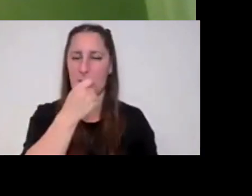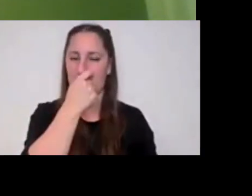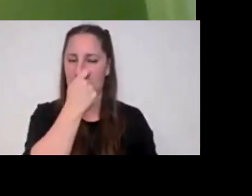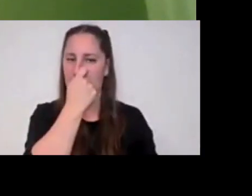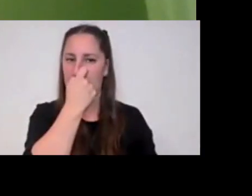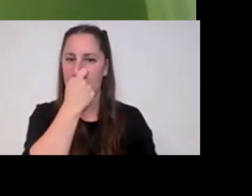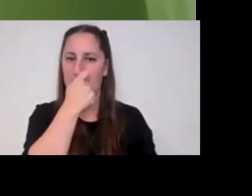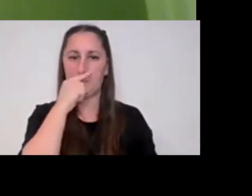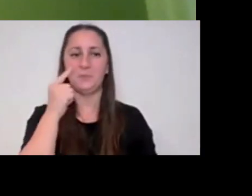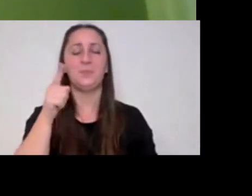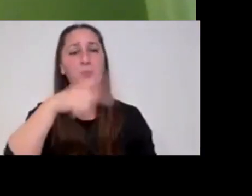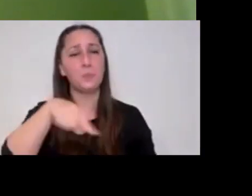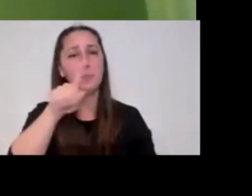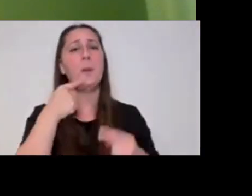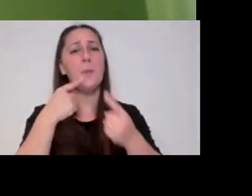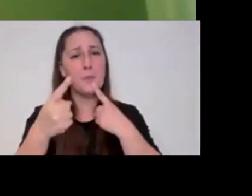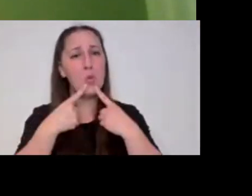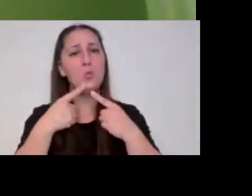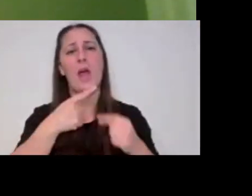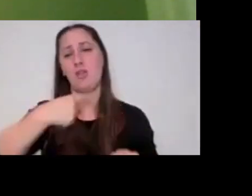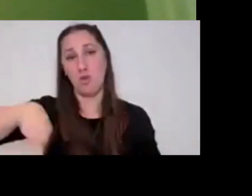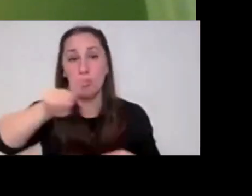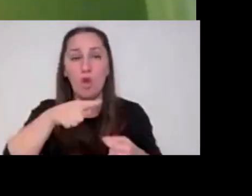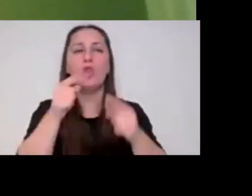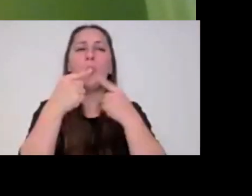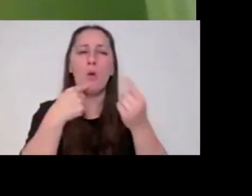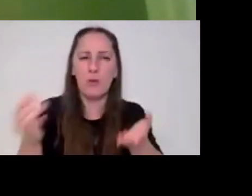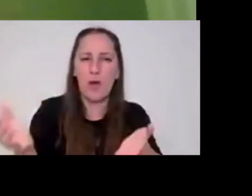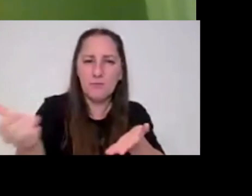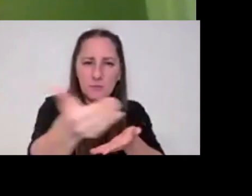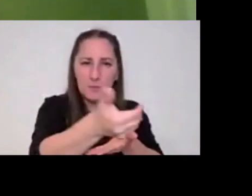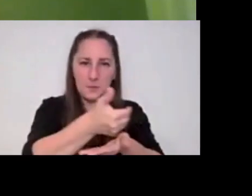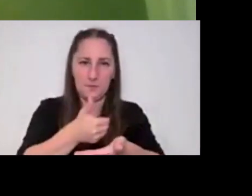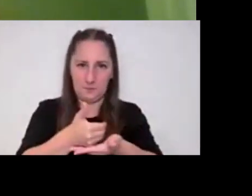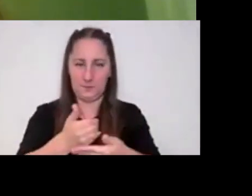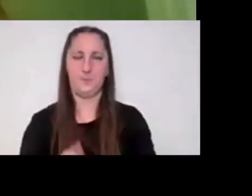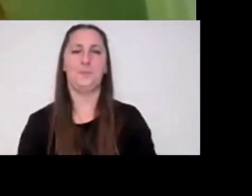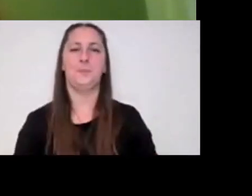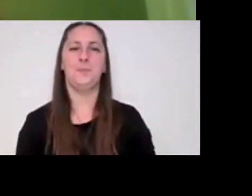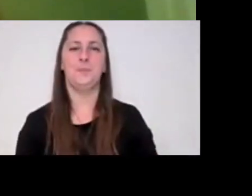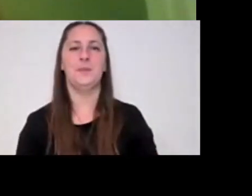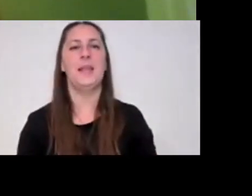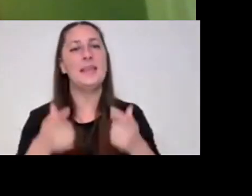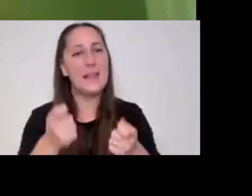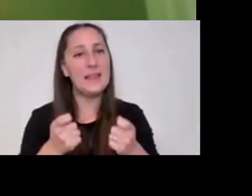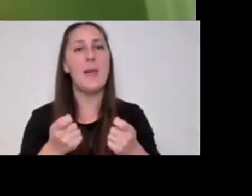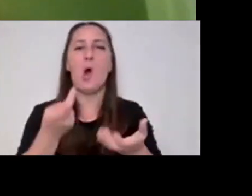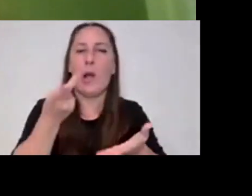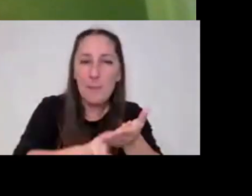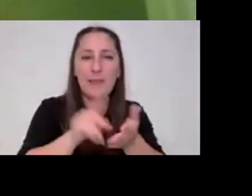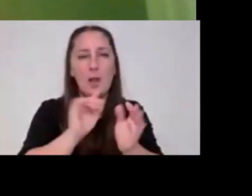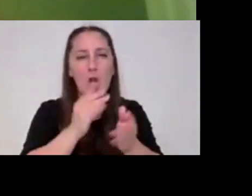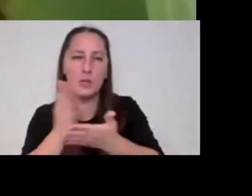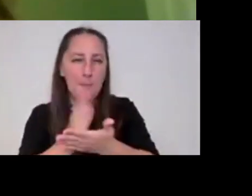ustedes vayan haciéndolas, que nosotros las vamos recopilando y trataremos de hacer aquellas que no estén repetidas y